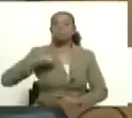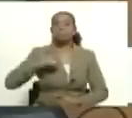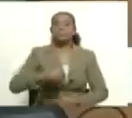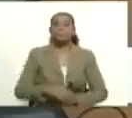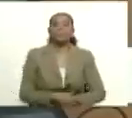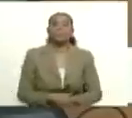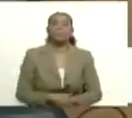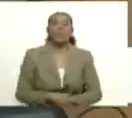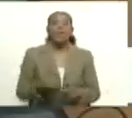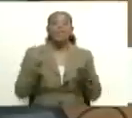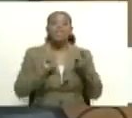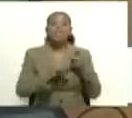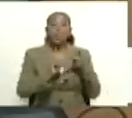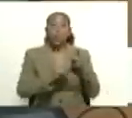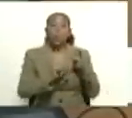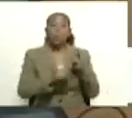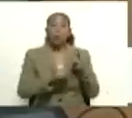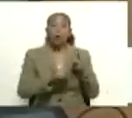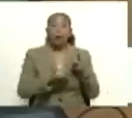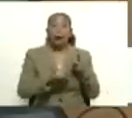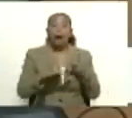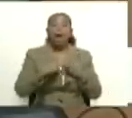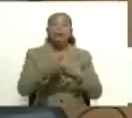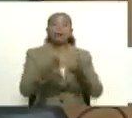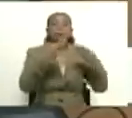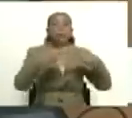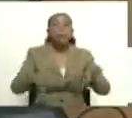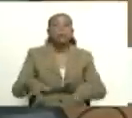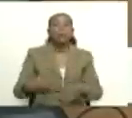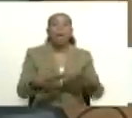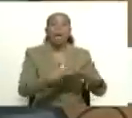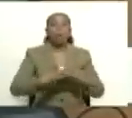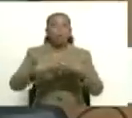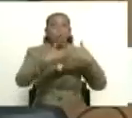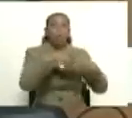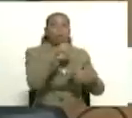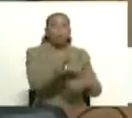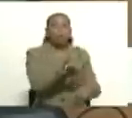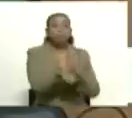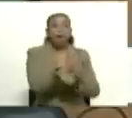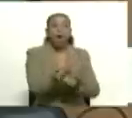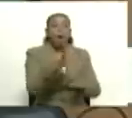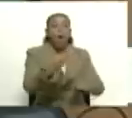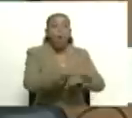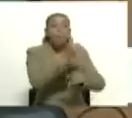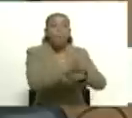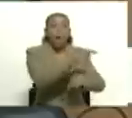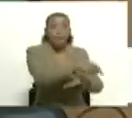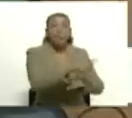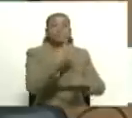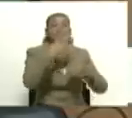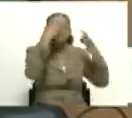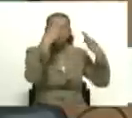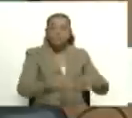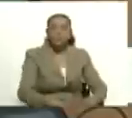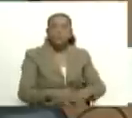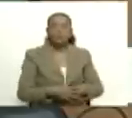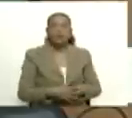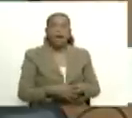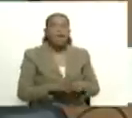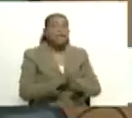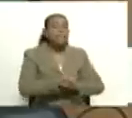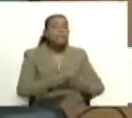plutocráticos. Segundo, exhortar al gobierno de los Estados Unidos de América para que definitivamente